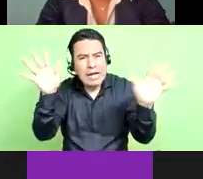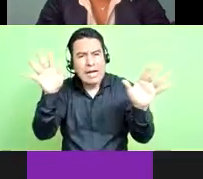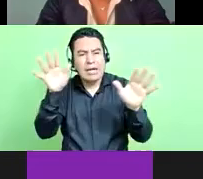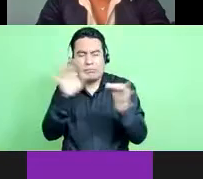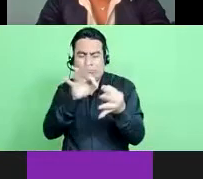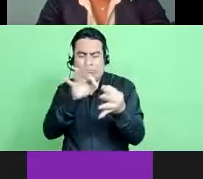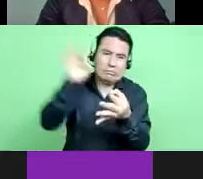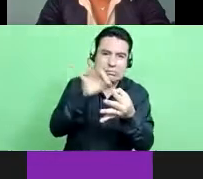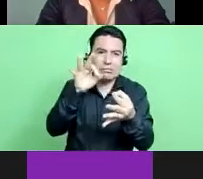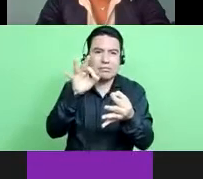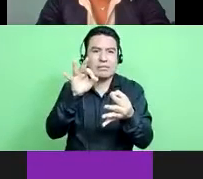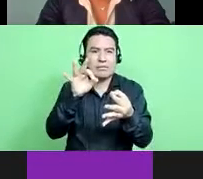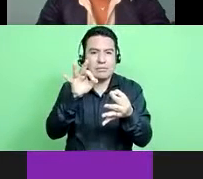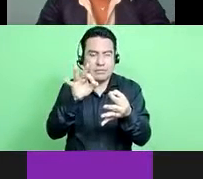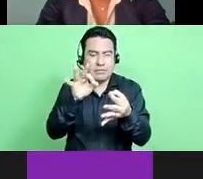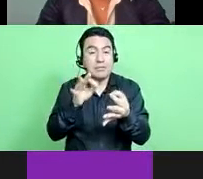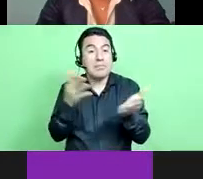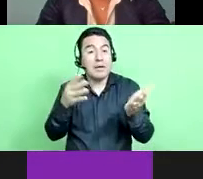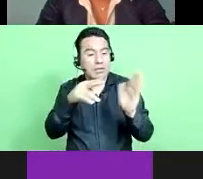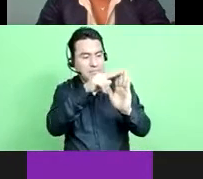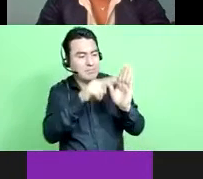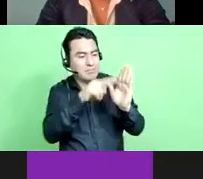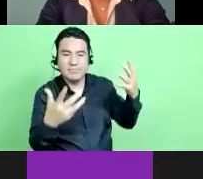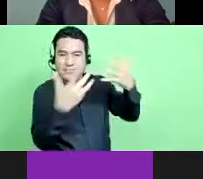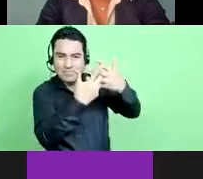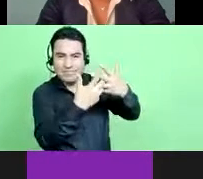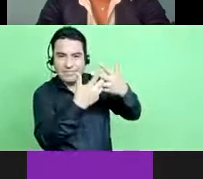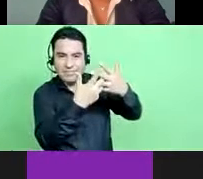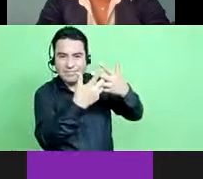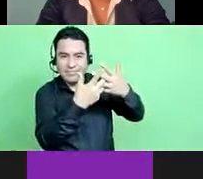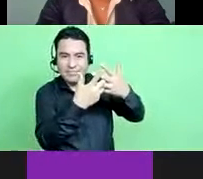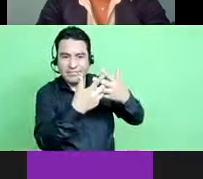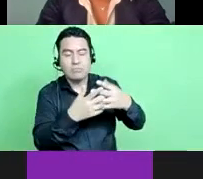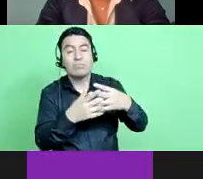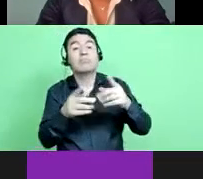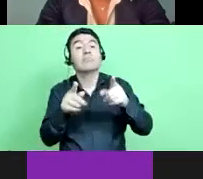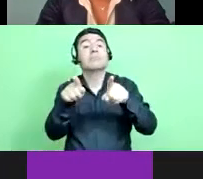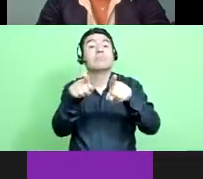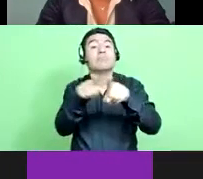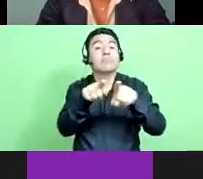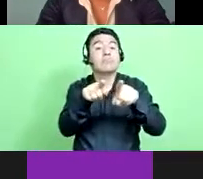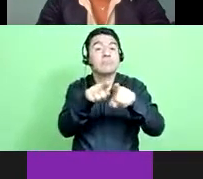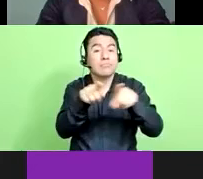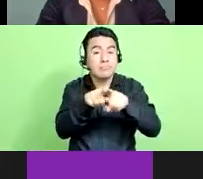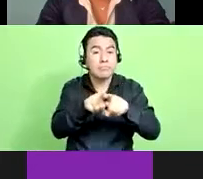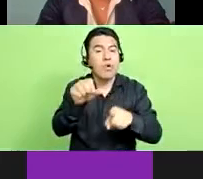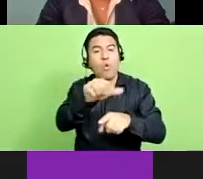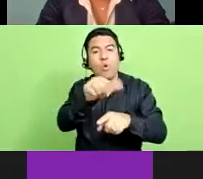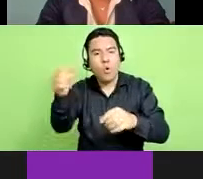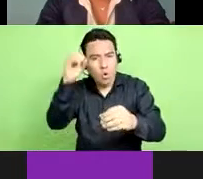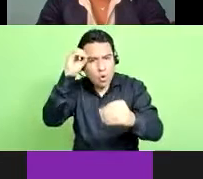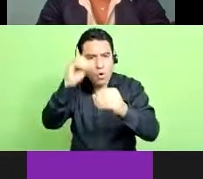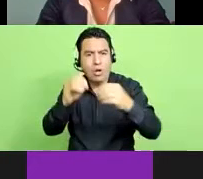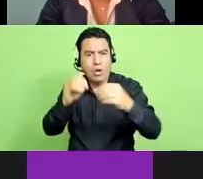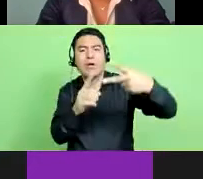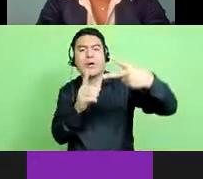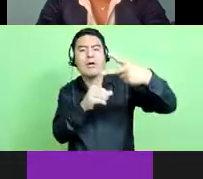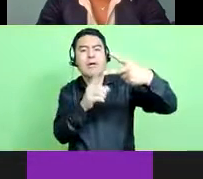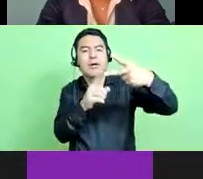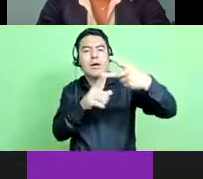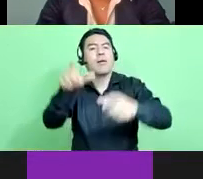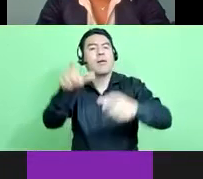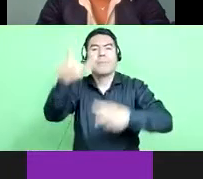para mejorar el cumplimiento y así también otro de los objetivos beneficiar a un mayor grupo de